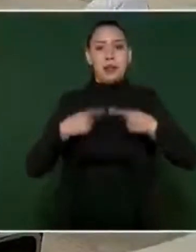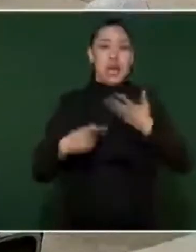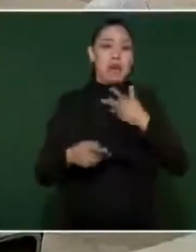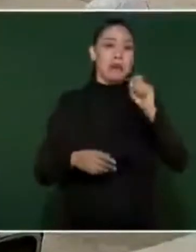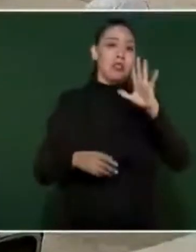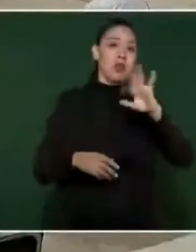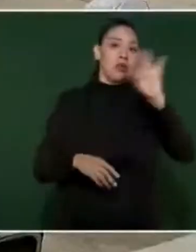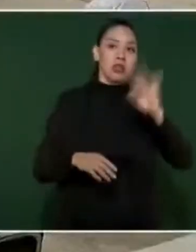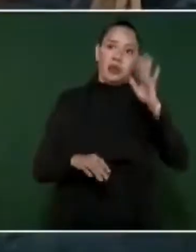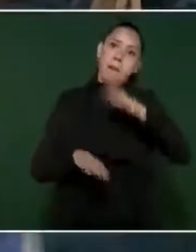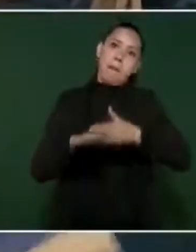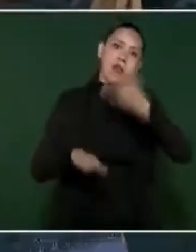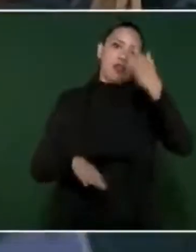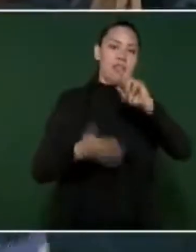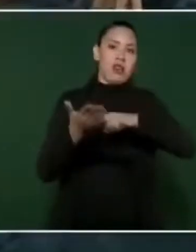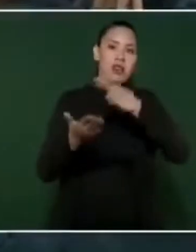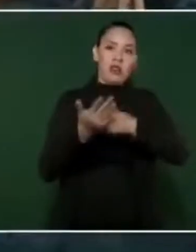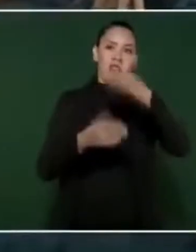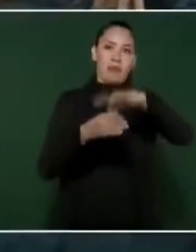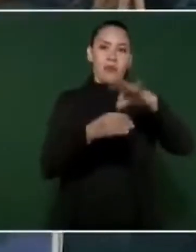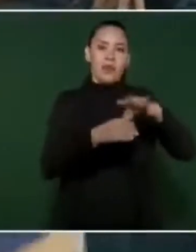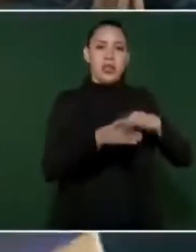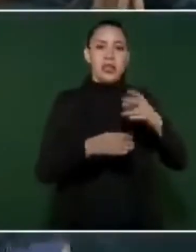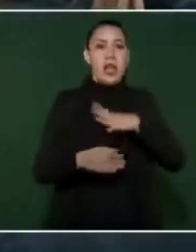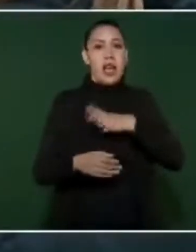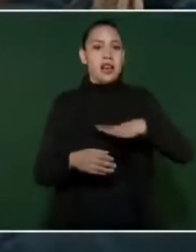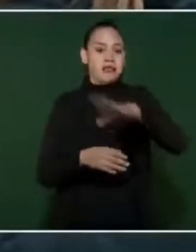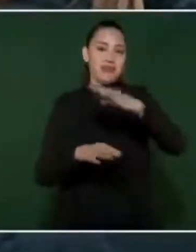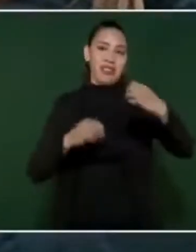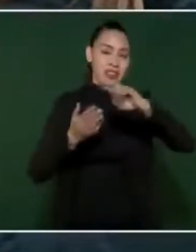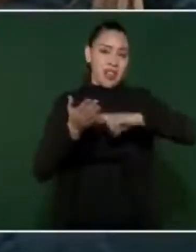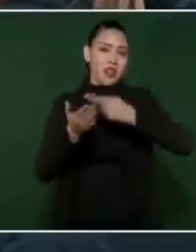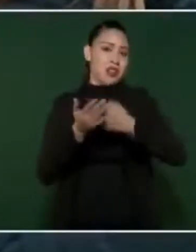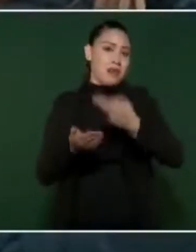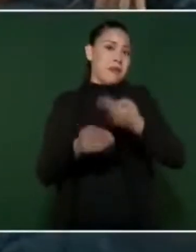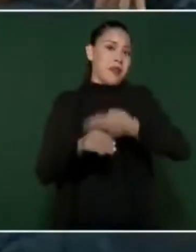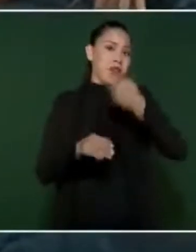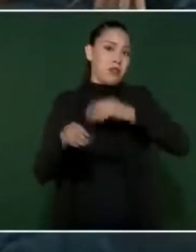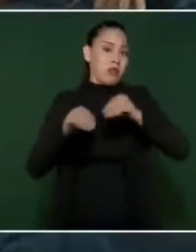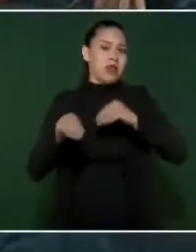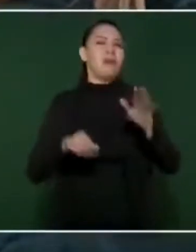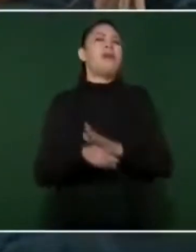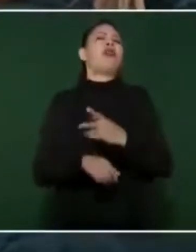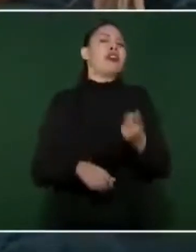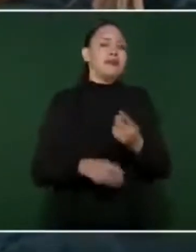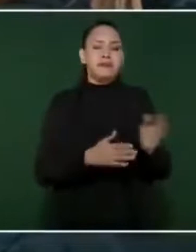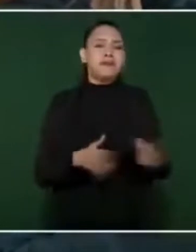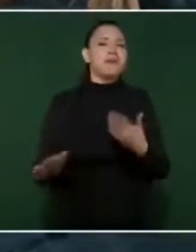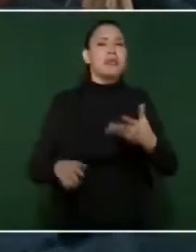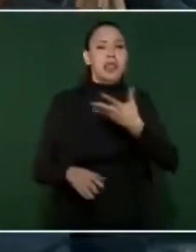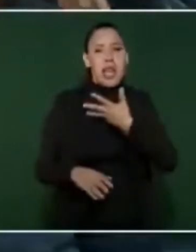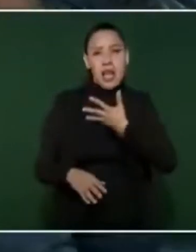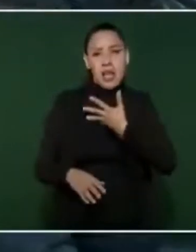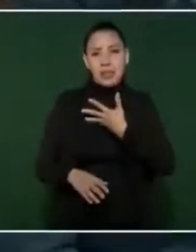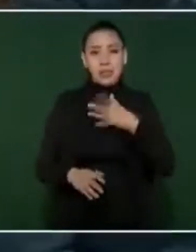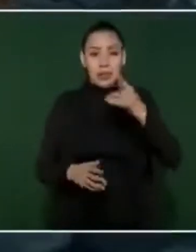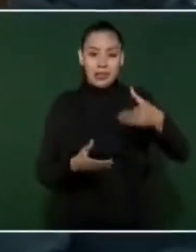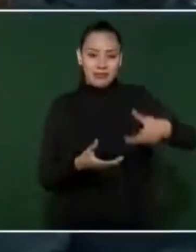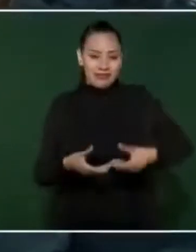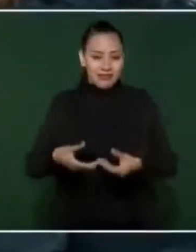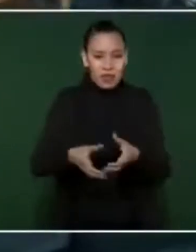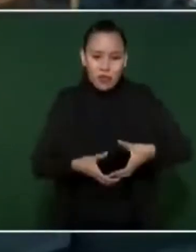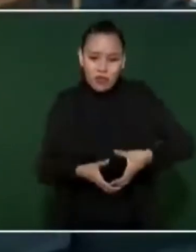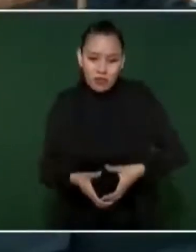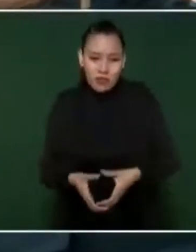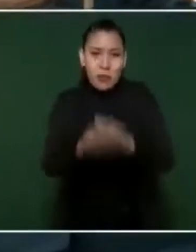votante tamaulipeco, por parte de dependencias federales hacia esta frontera. Y le voy a decir por qué. Hay un canal para riego que sale del río Bravo que